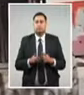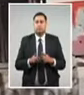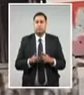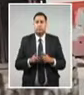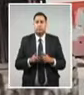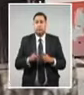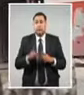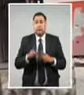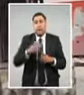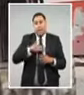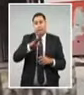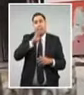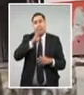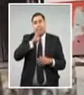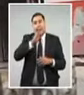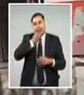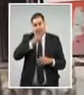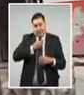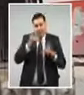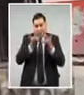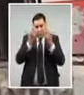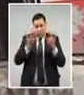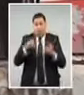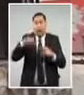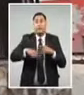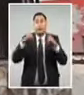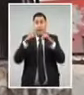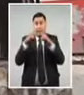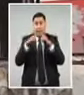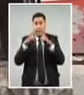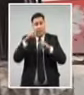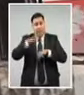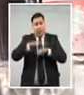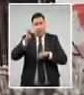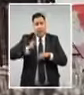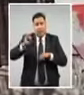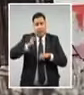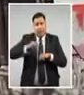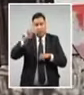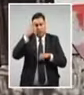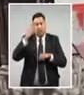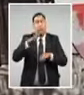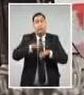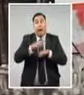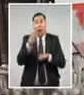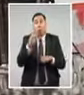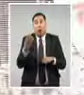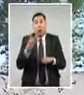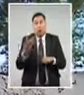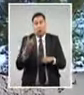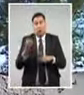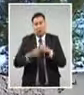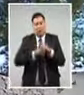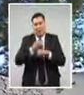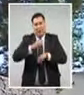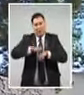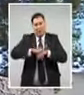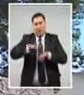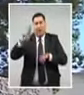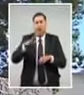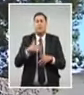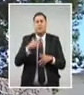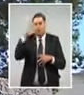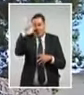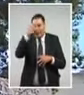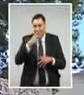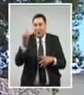Mi abuelo me ha contado que es uno de los conventos más antiguos de San Luis Potosí, con más de 400 años de antigüedad. Este es un atractivo